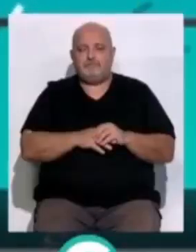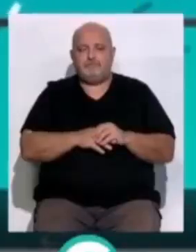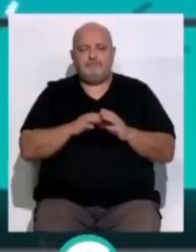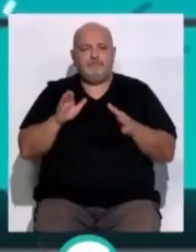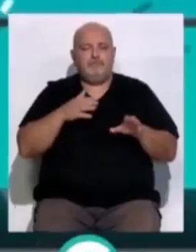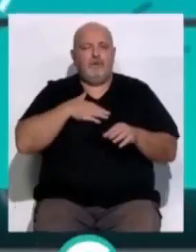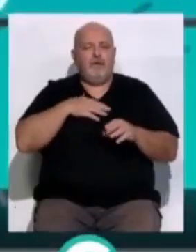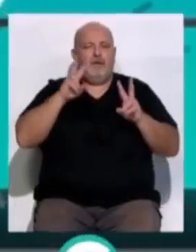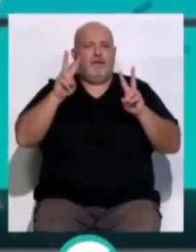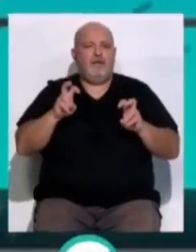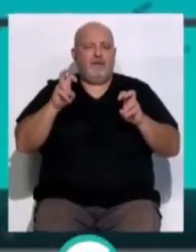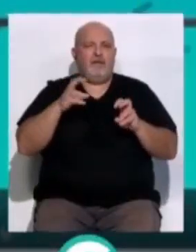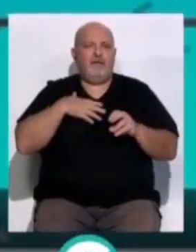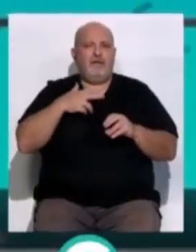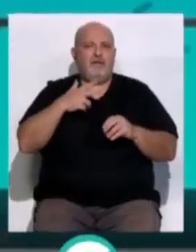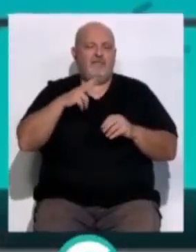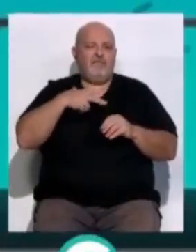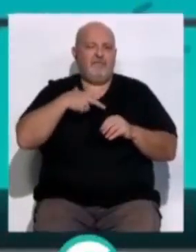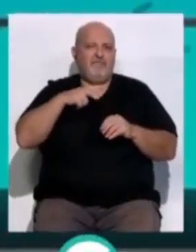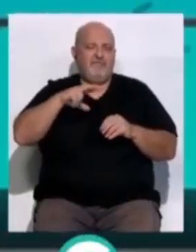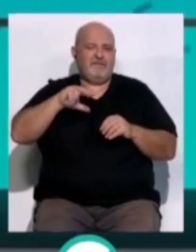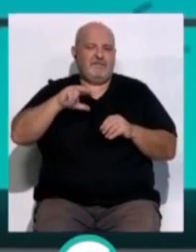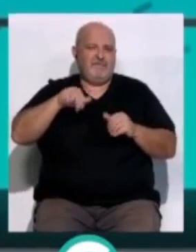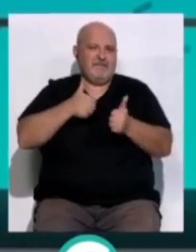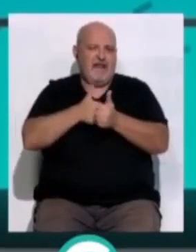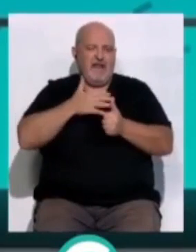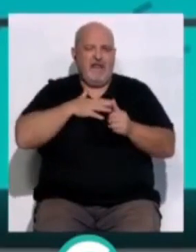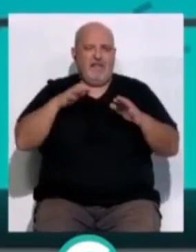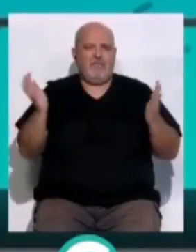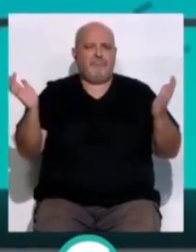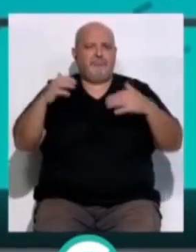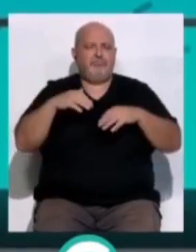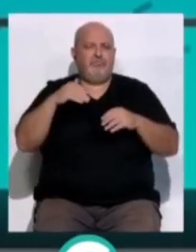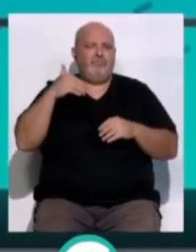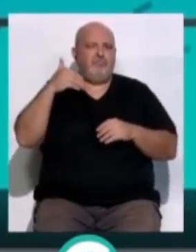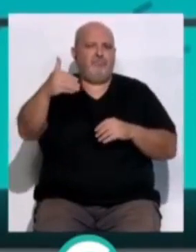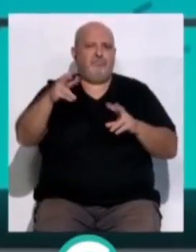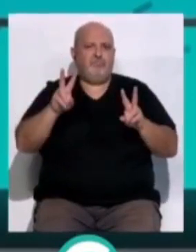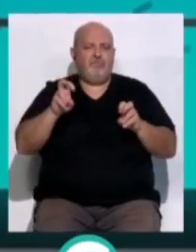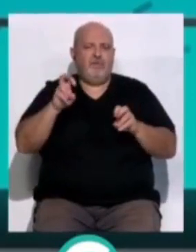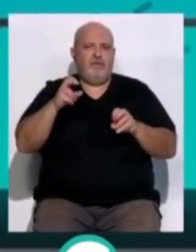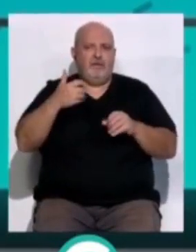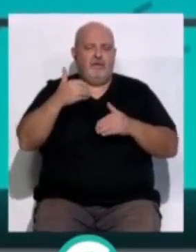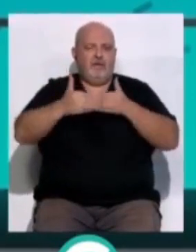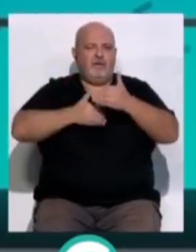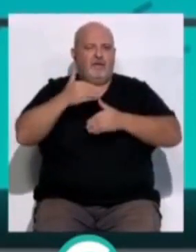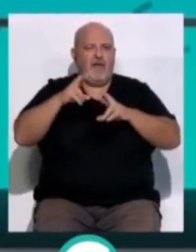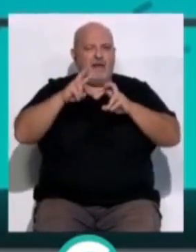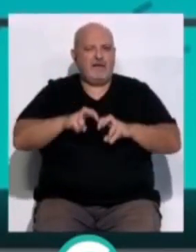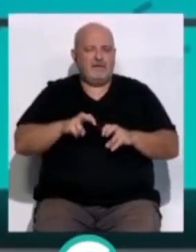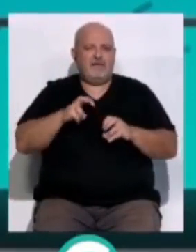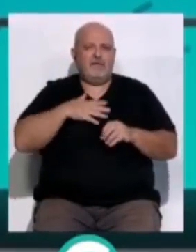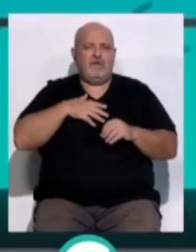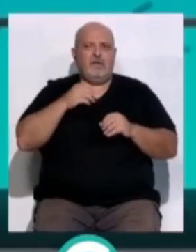La élite de la fiscalidad española se da cita en Cádiz para analizar el futuro inmediato que está por llegar. El análisis y